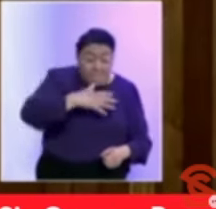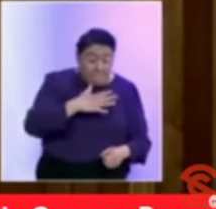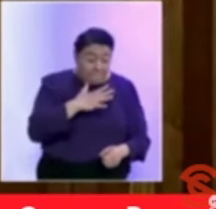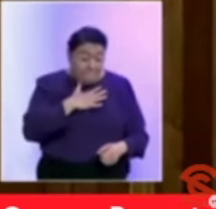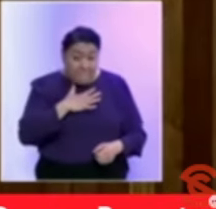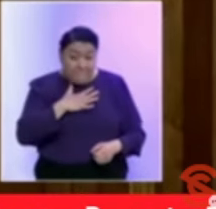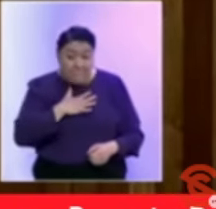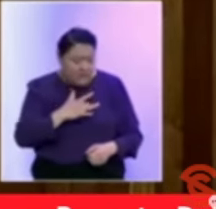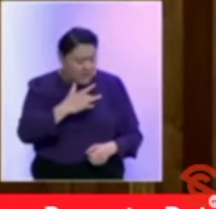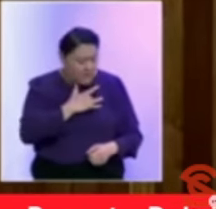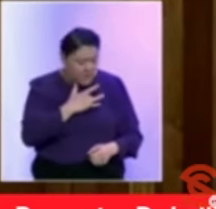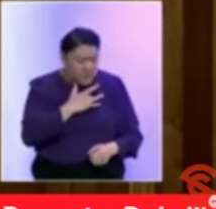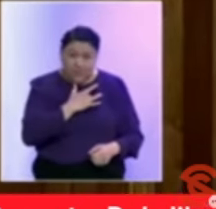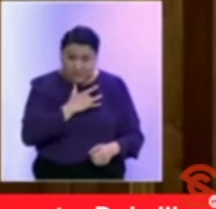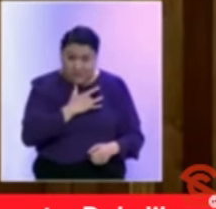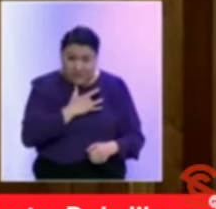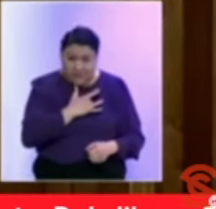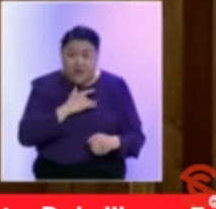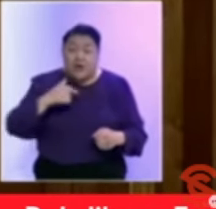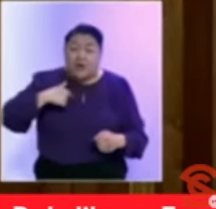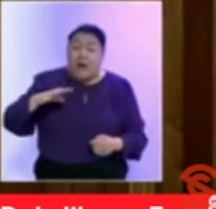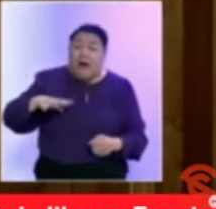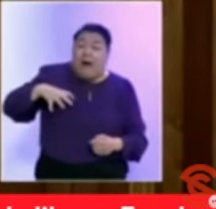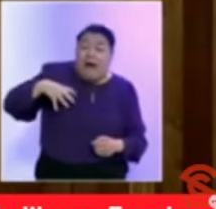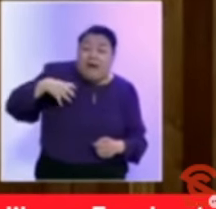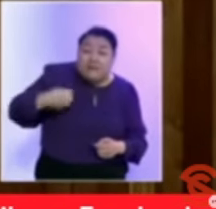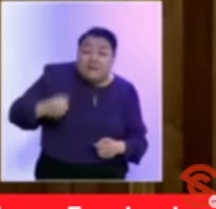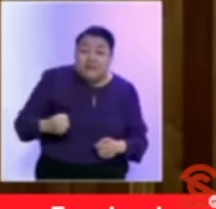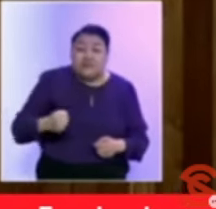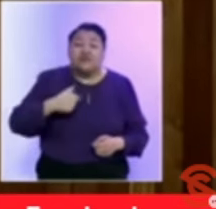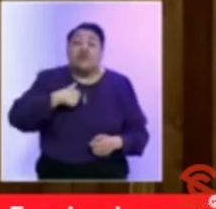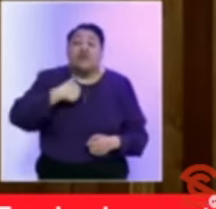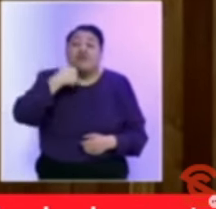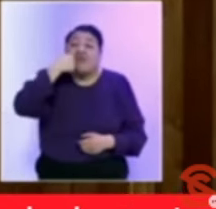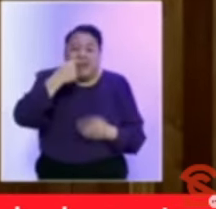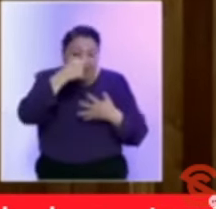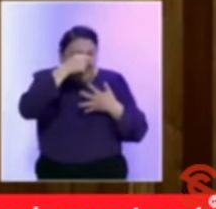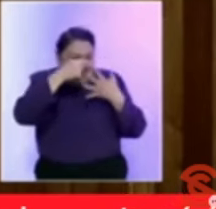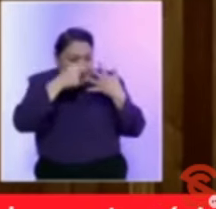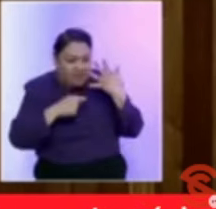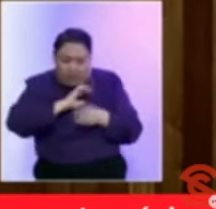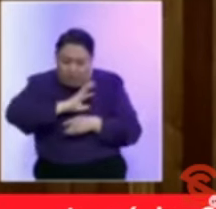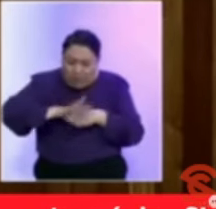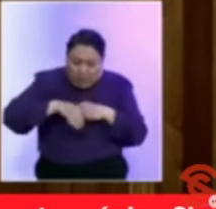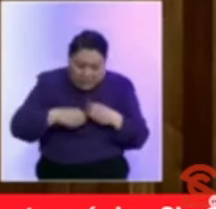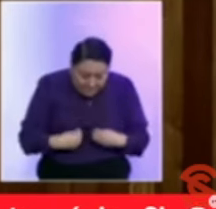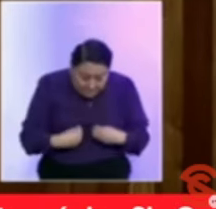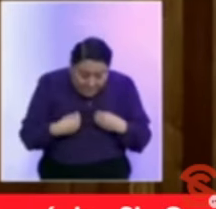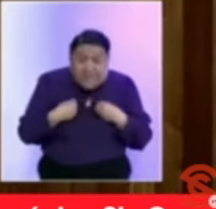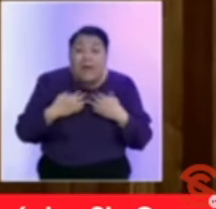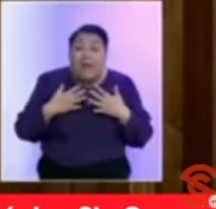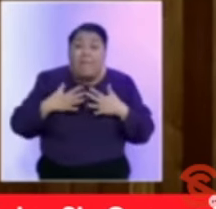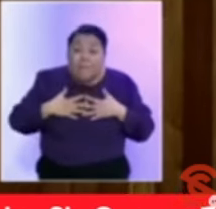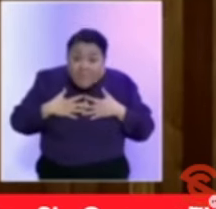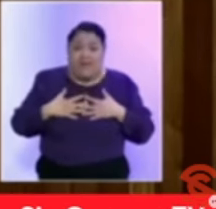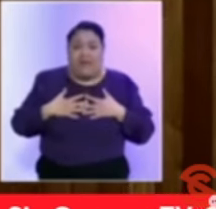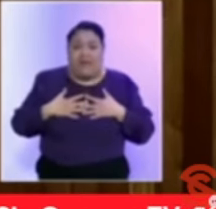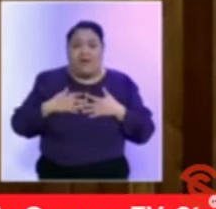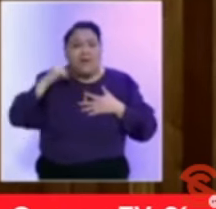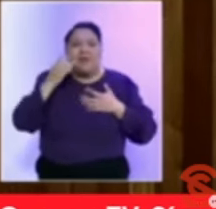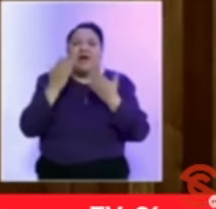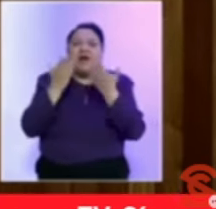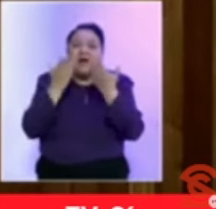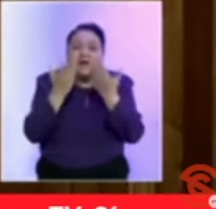mi corazón mi esfuerzo mi voluntad y hasta la vida misma para servir a mi